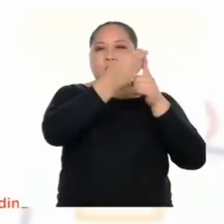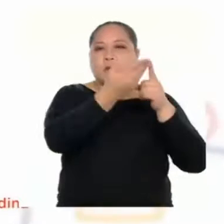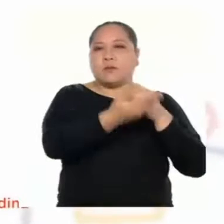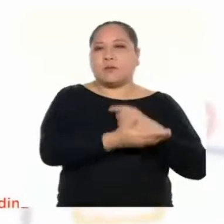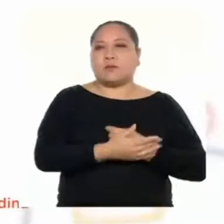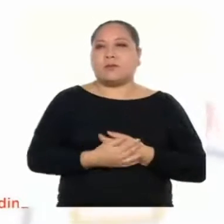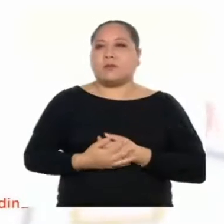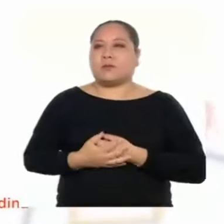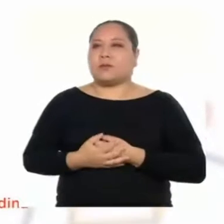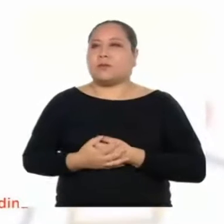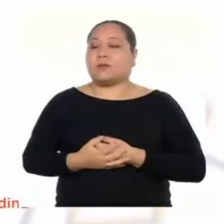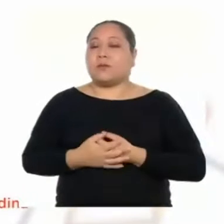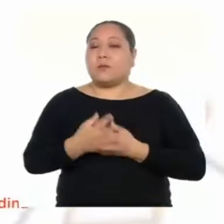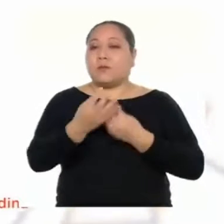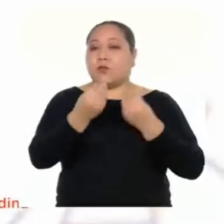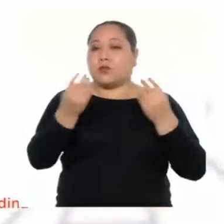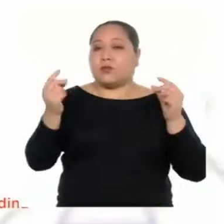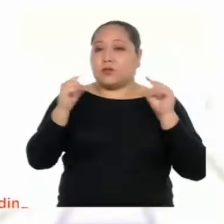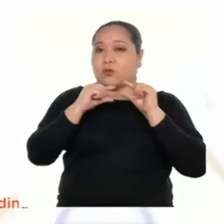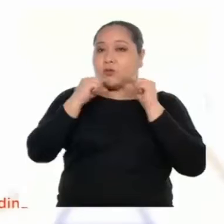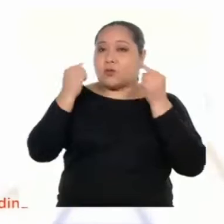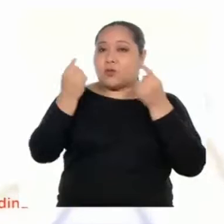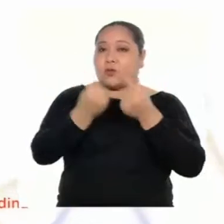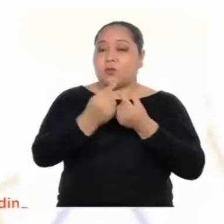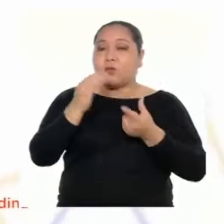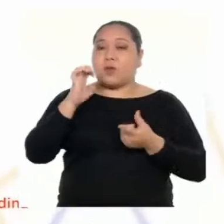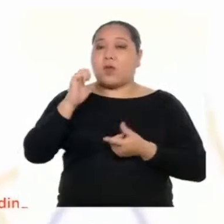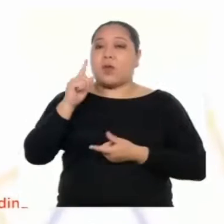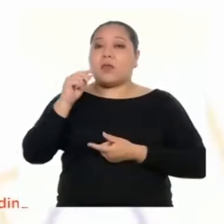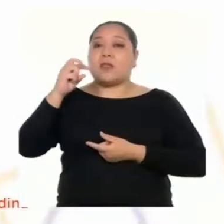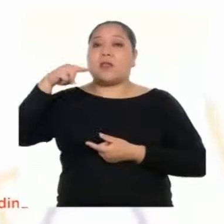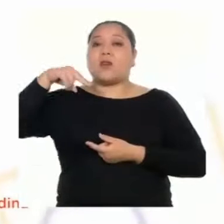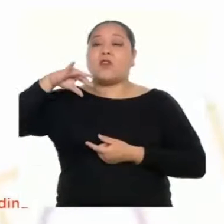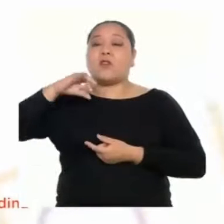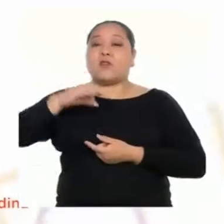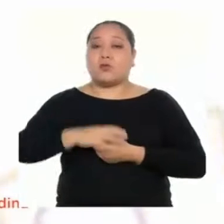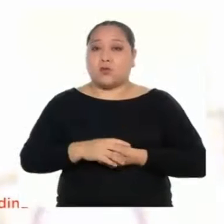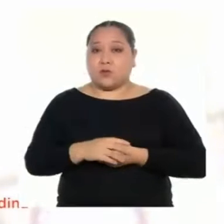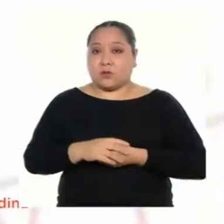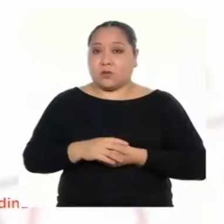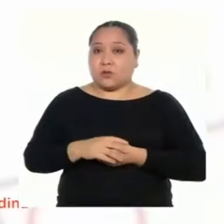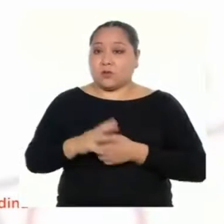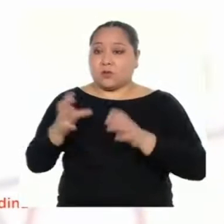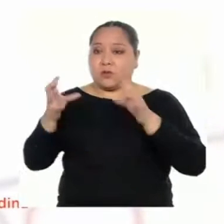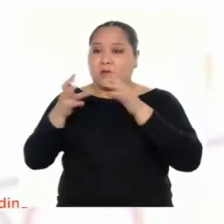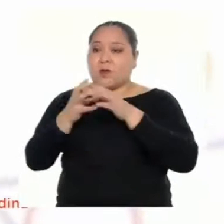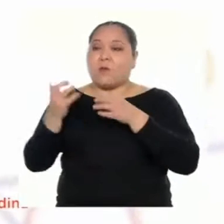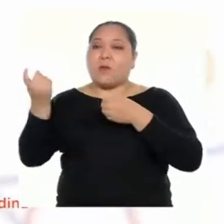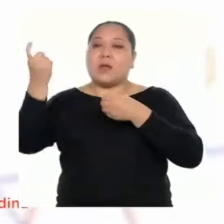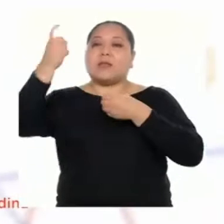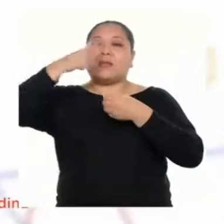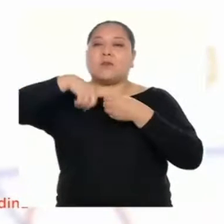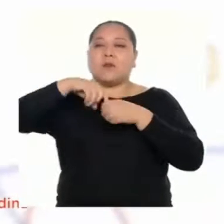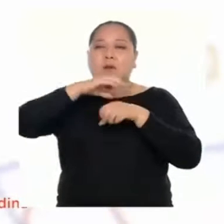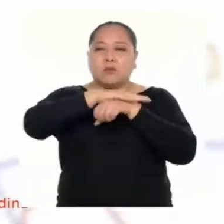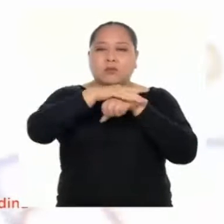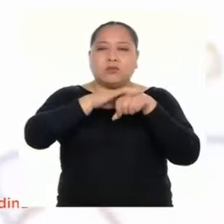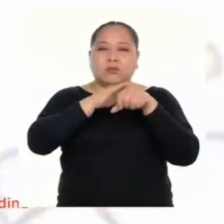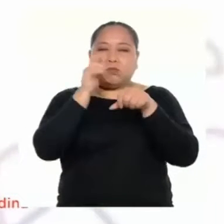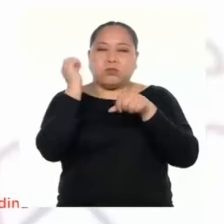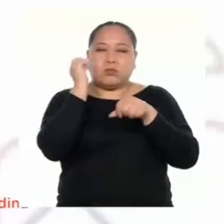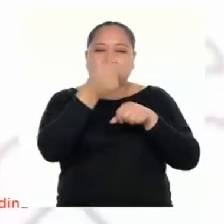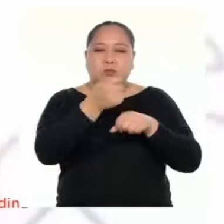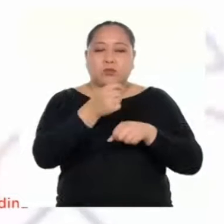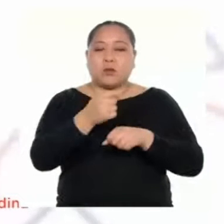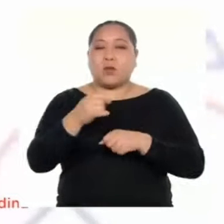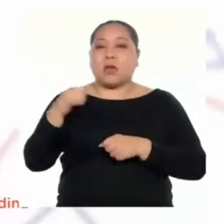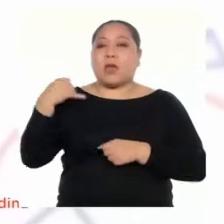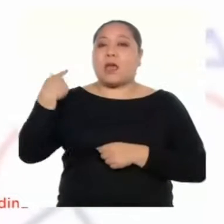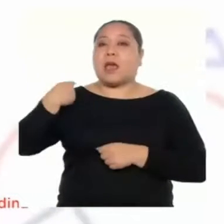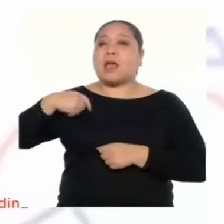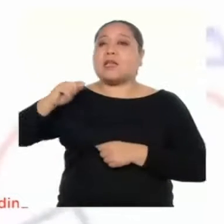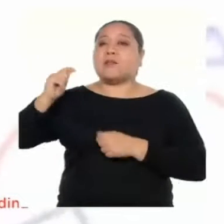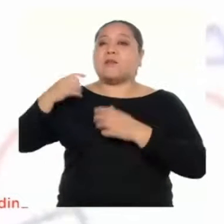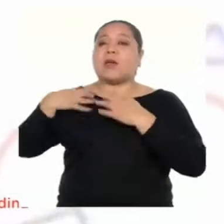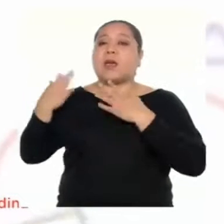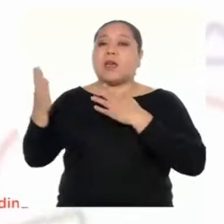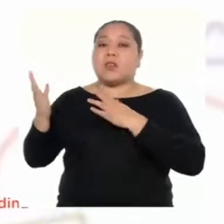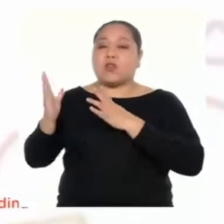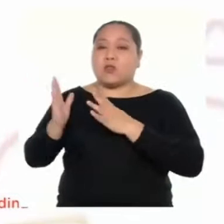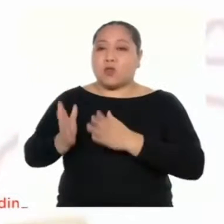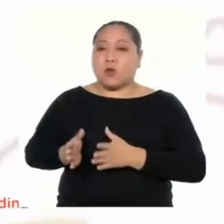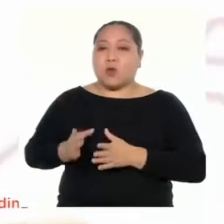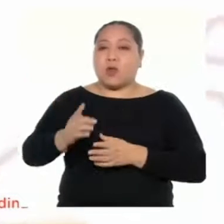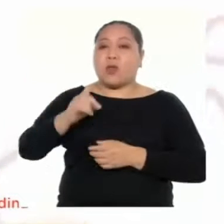propósitos. Varios grupos étnicos participaban en la hechicería: españolas,